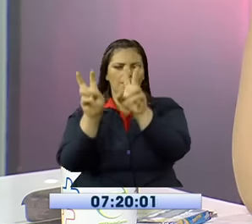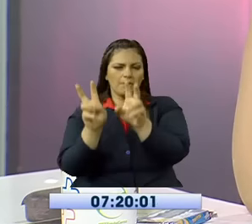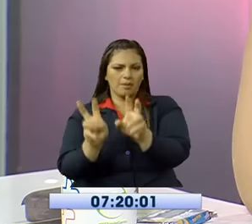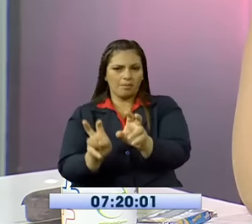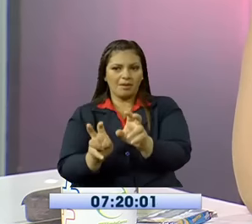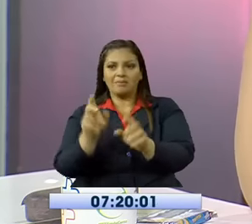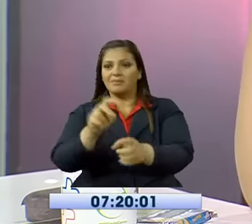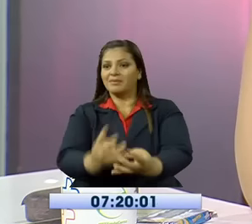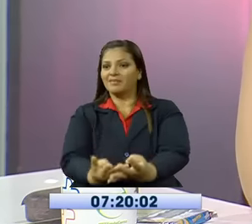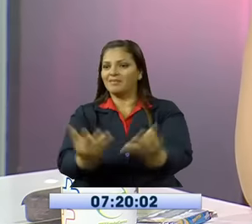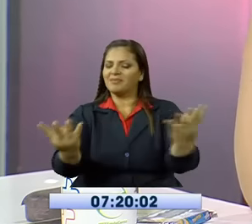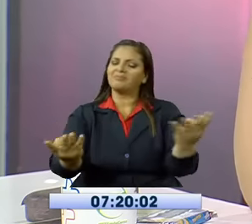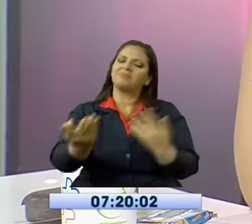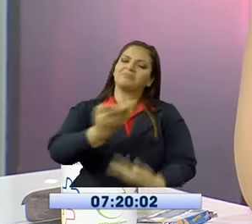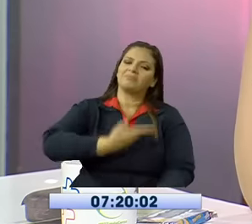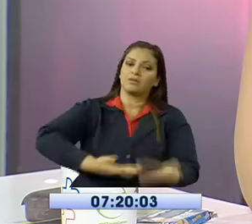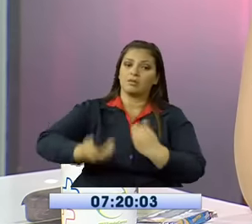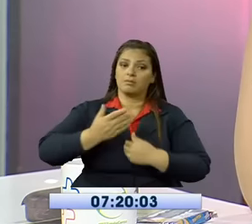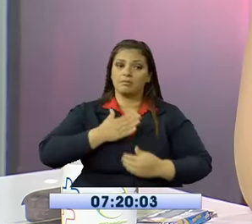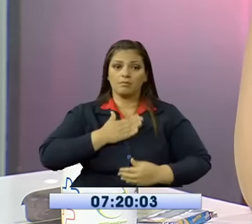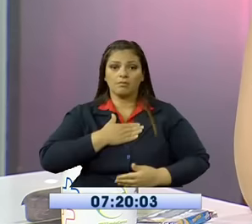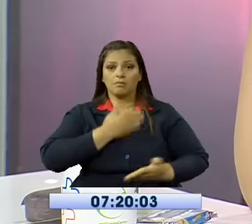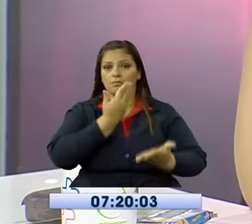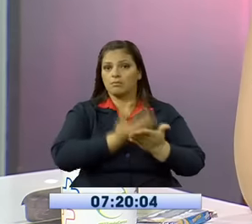socializó sus propuestas electorales.